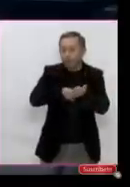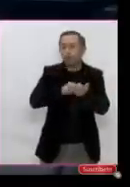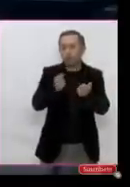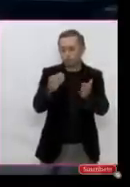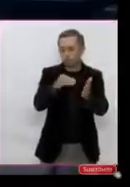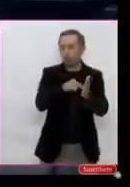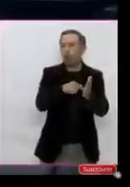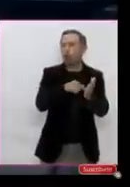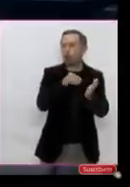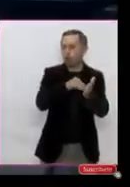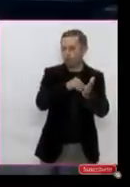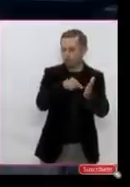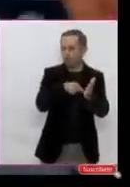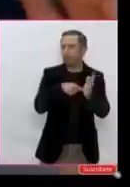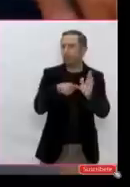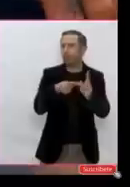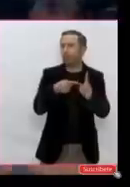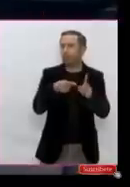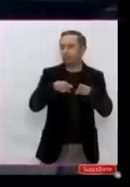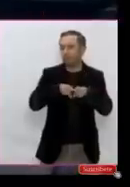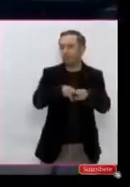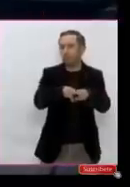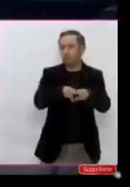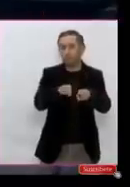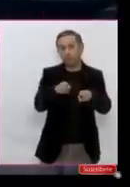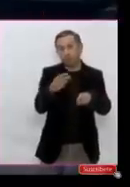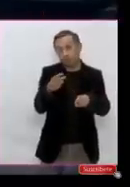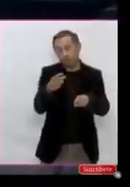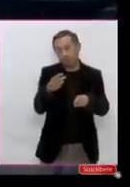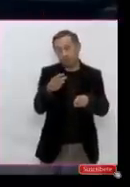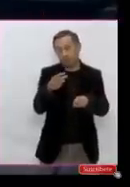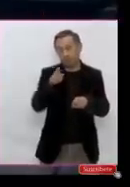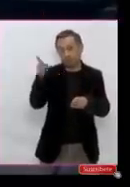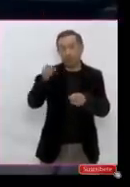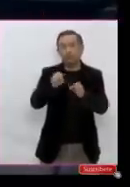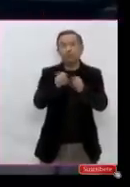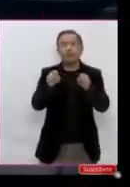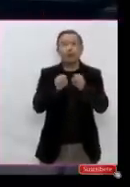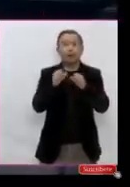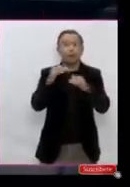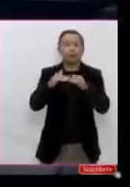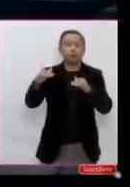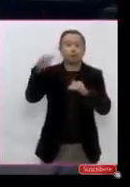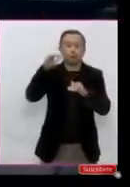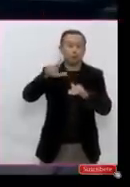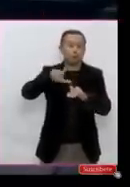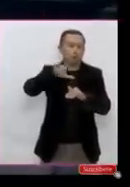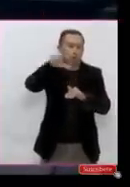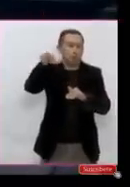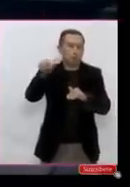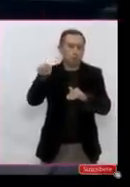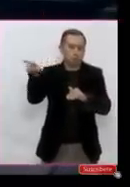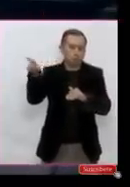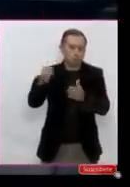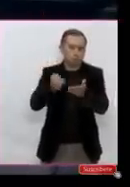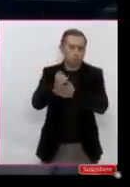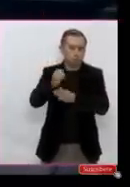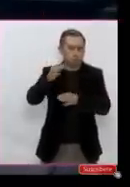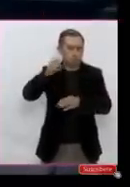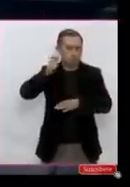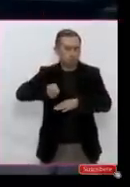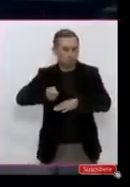ese punto de vista por lo que es tendrá que pronunciarse en la sala superior en su momento es sobre la vigencia o no